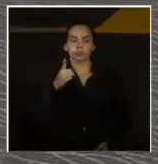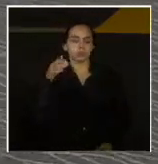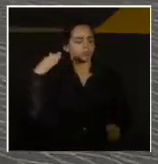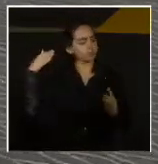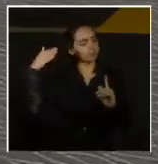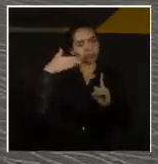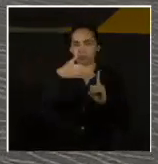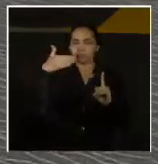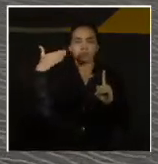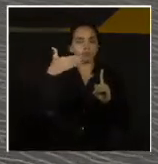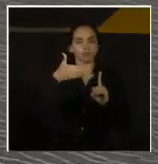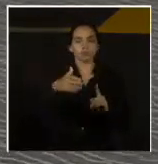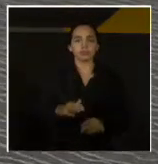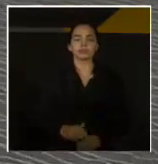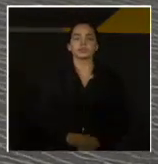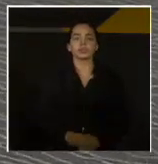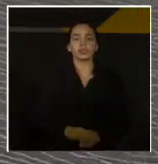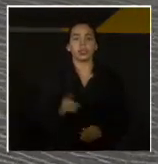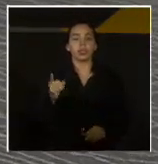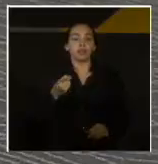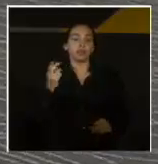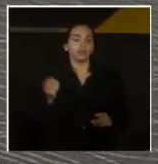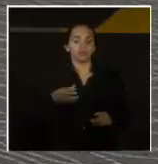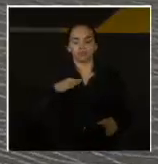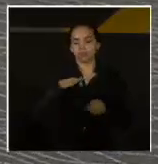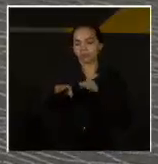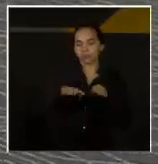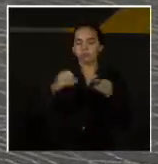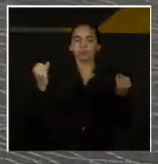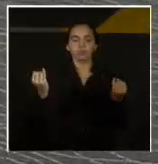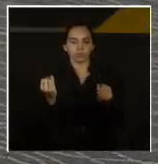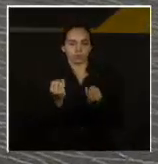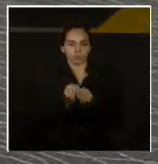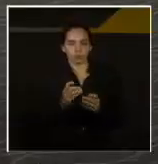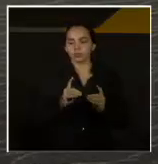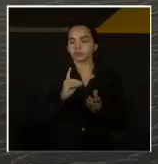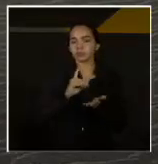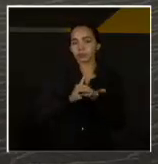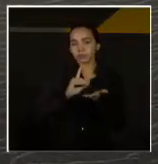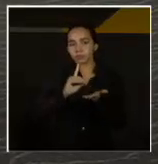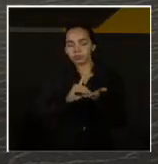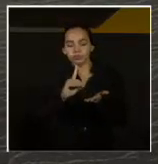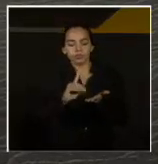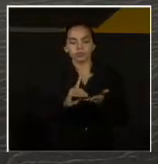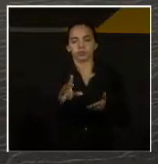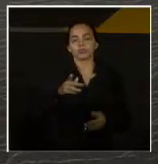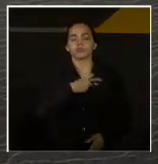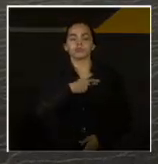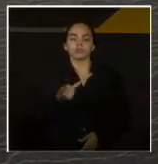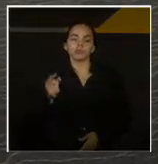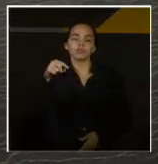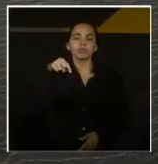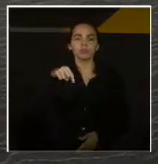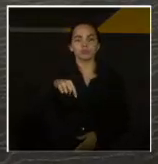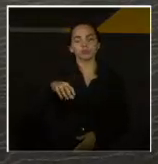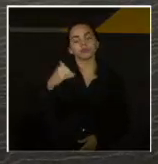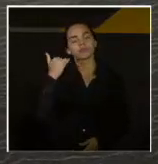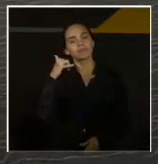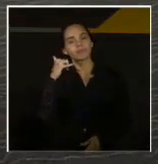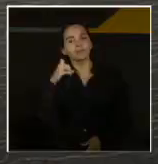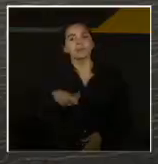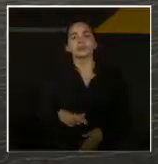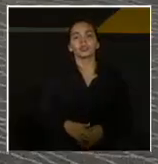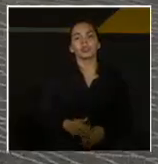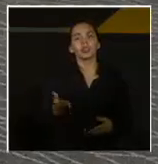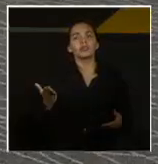objetivo. Vamos a paliar en el desarrollo social en la pobreza que tenemos en nuestro estado de Yucatán. Por